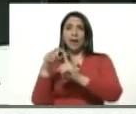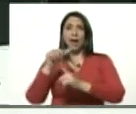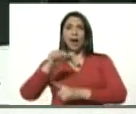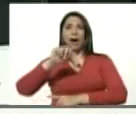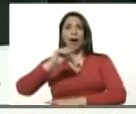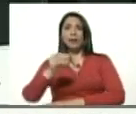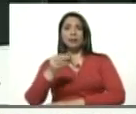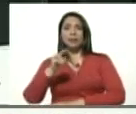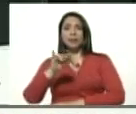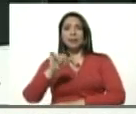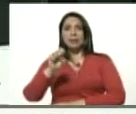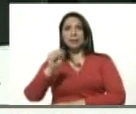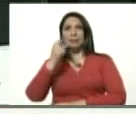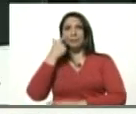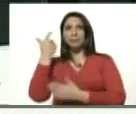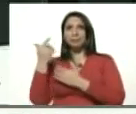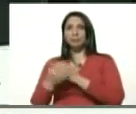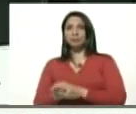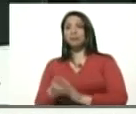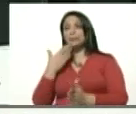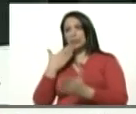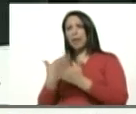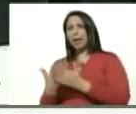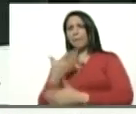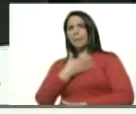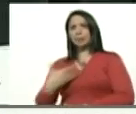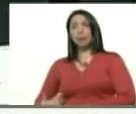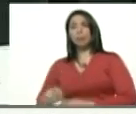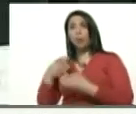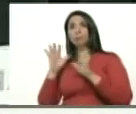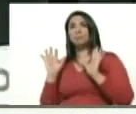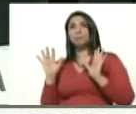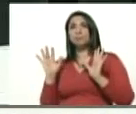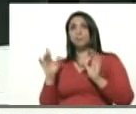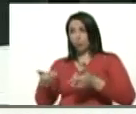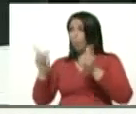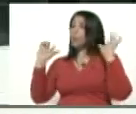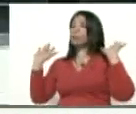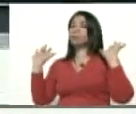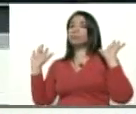Ernesto. Gracias, señor presidente. Bueno, cúmplase.